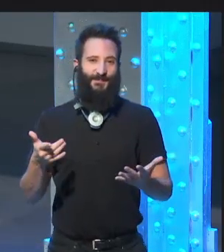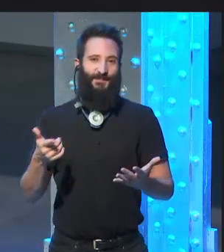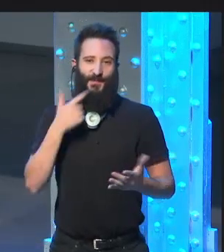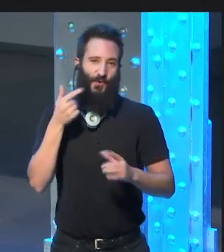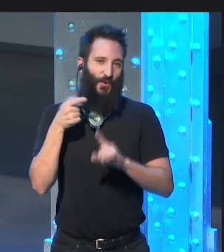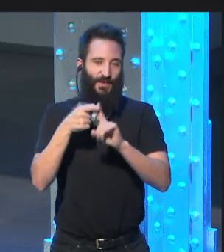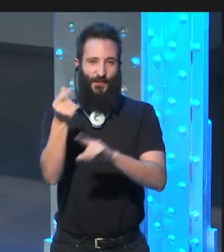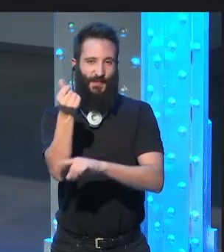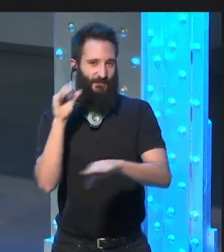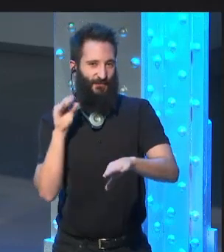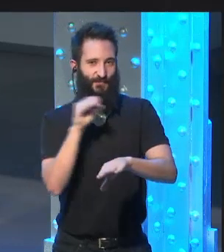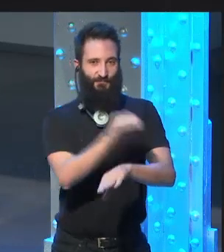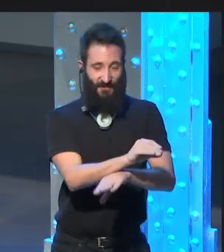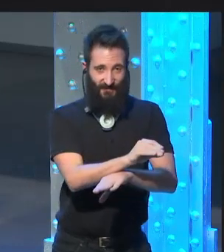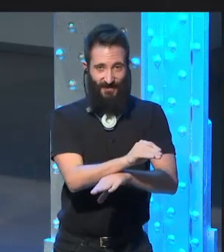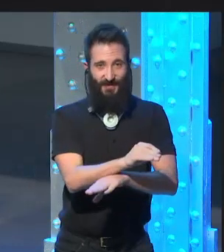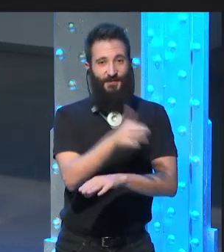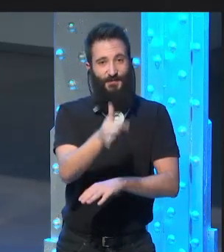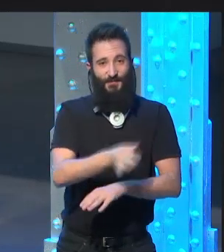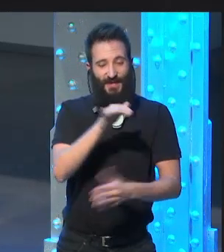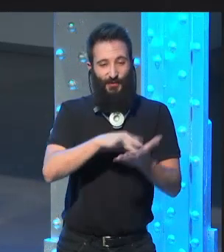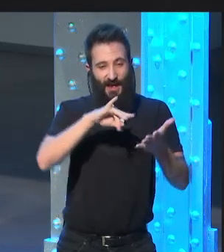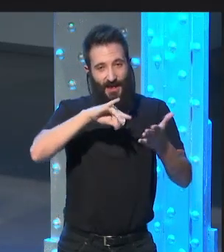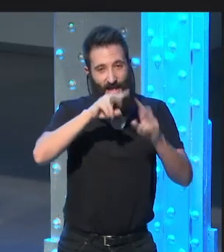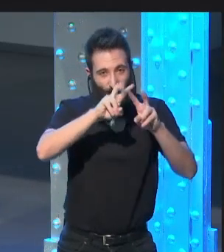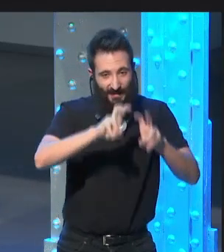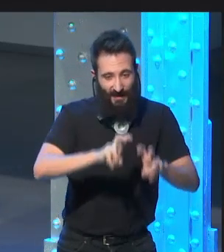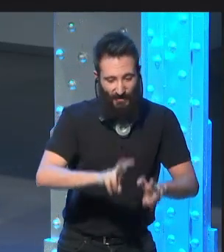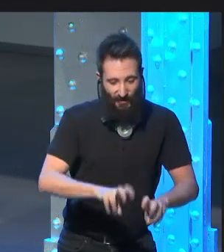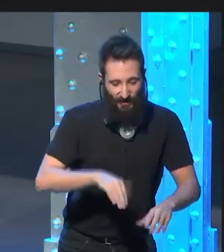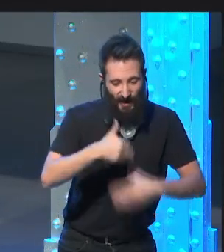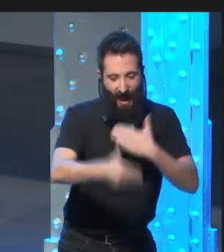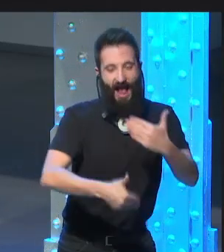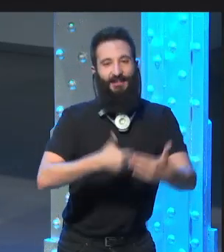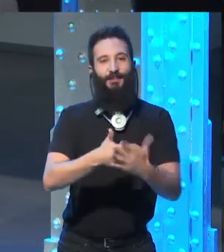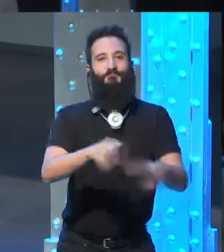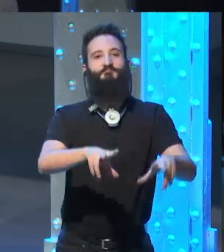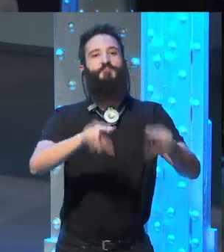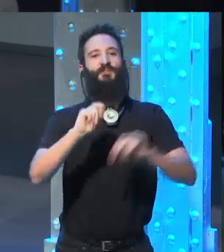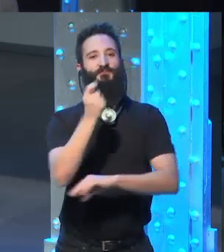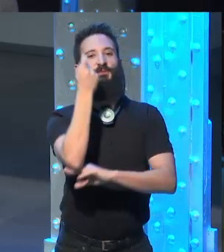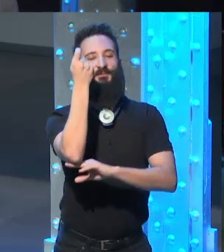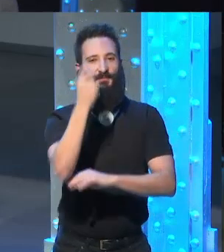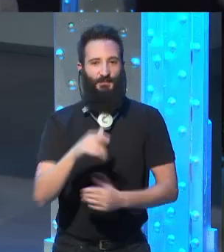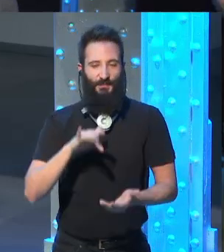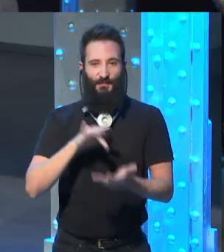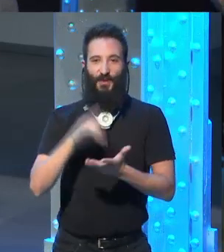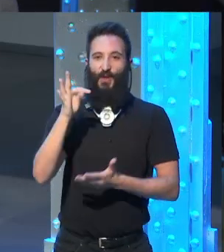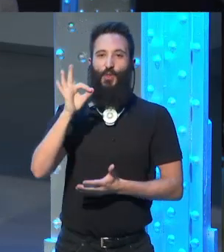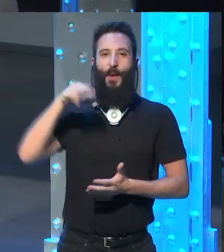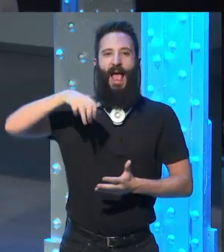hacia la inversión y a que se lleven a cabo esas investigaciones hasta el final. ¿Qué más,